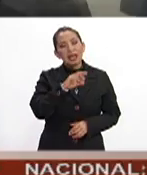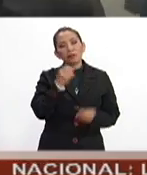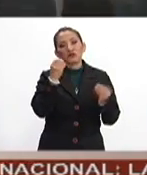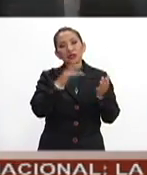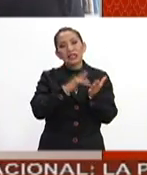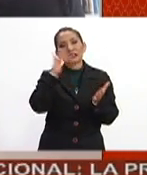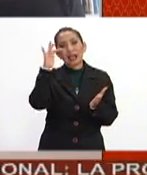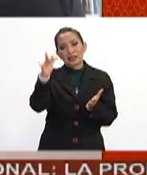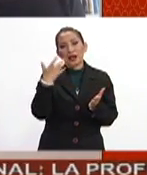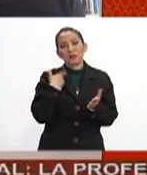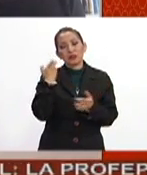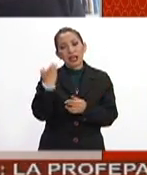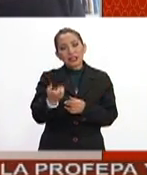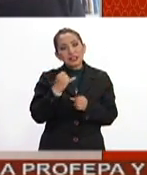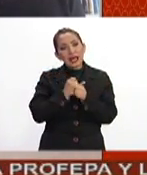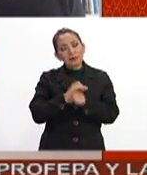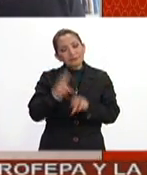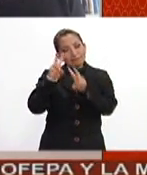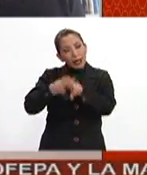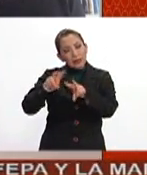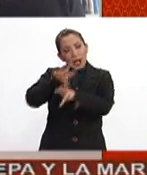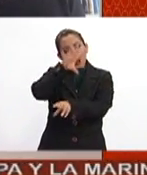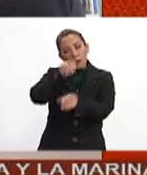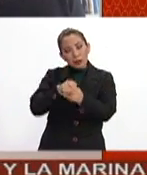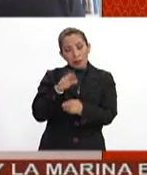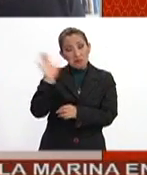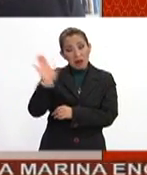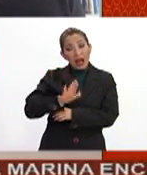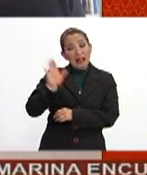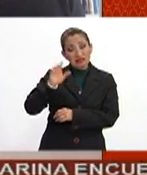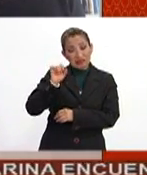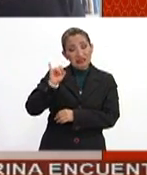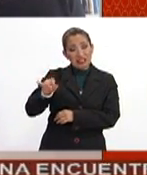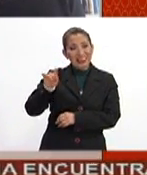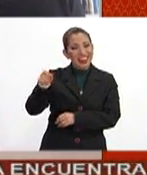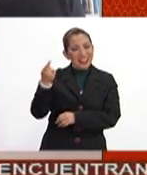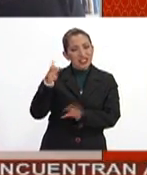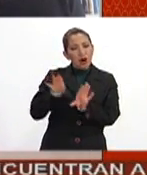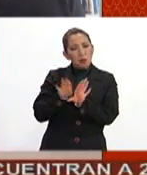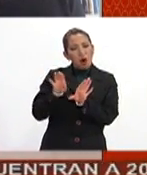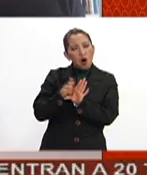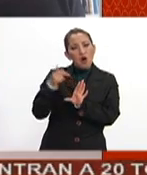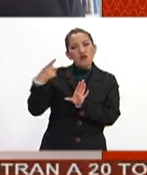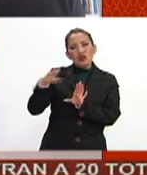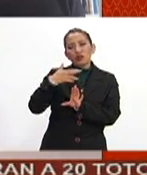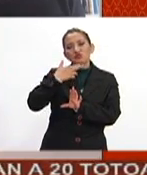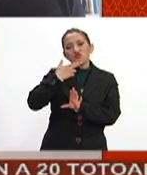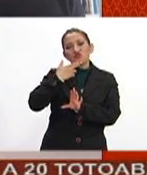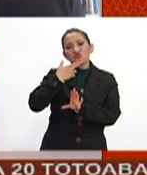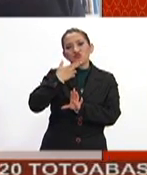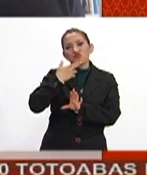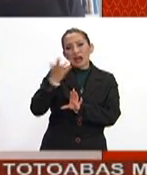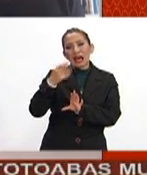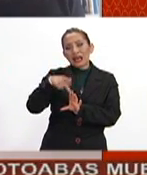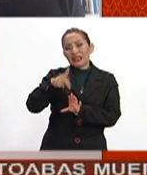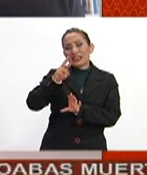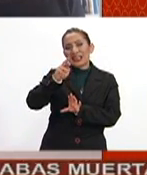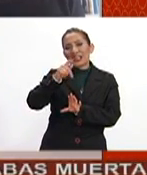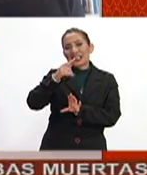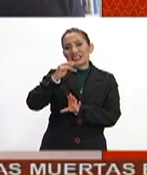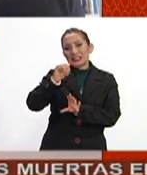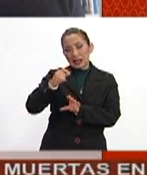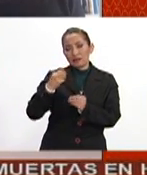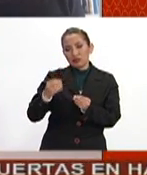gracias por este análisis. Y sí, todo parece indicar que se trató de un suicida de Kirguistán.